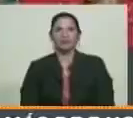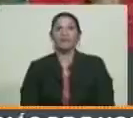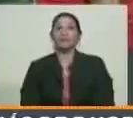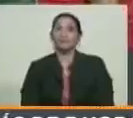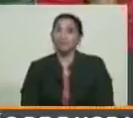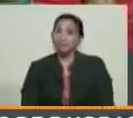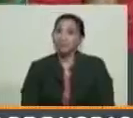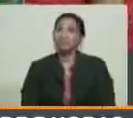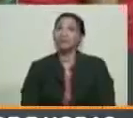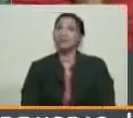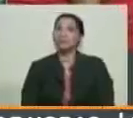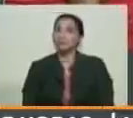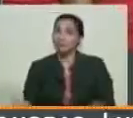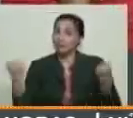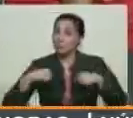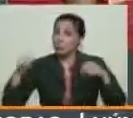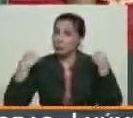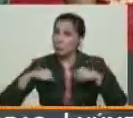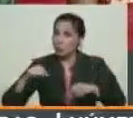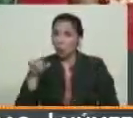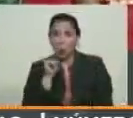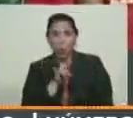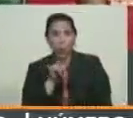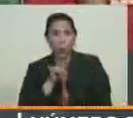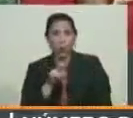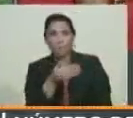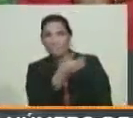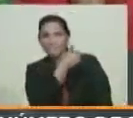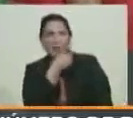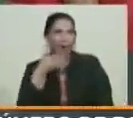Prepárense que el lunes viene una mejor todavía.